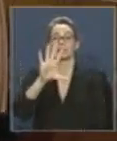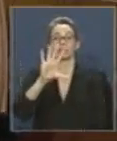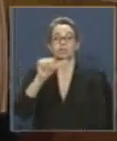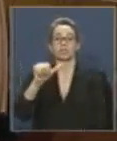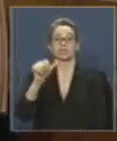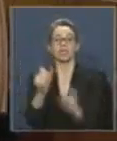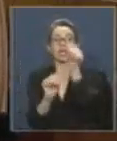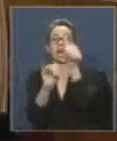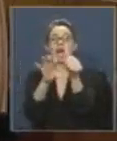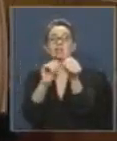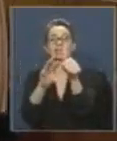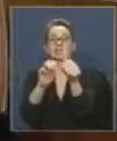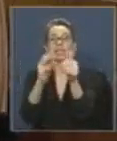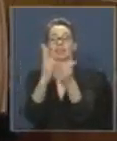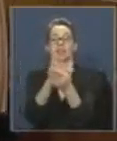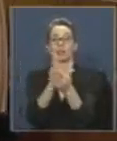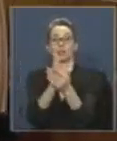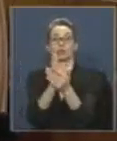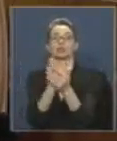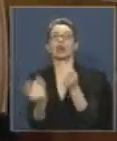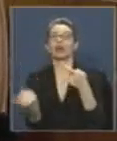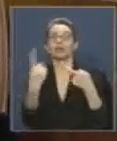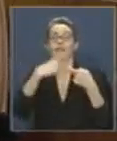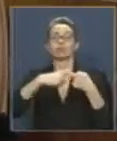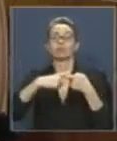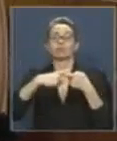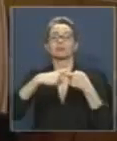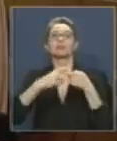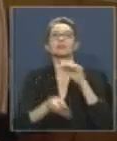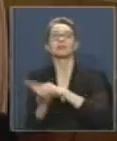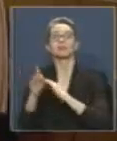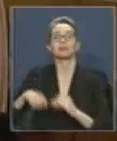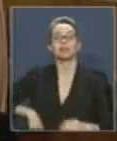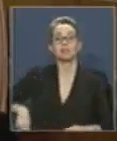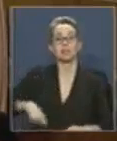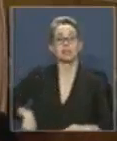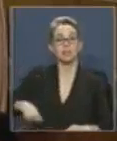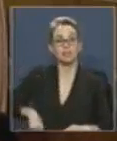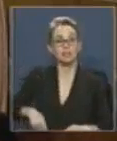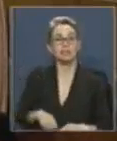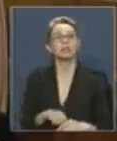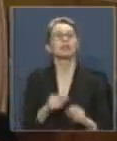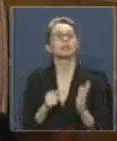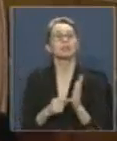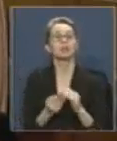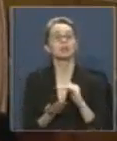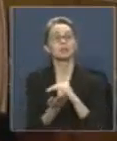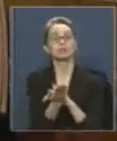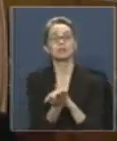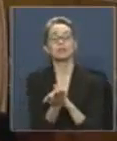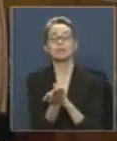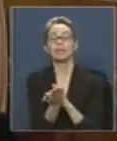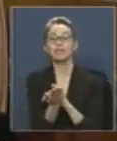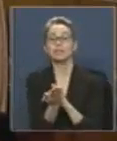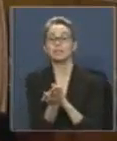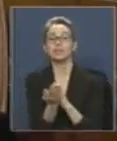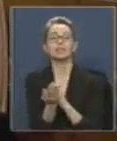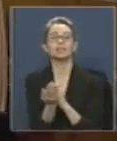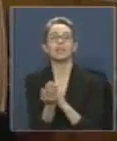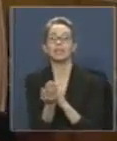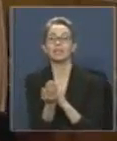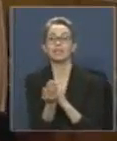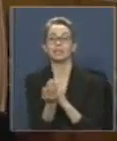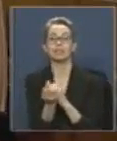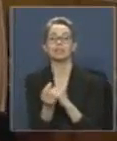2.756 asistentes de la educación que se han acogido al incentivo al retiro postulando como establece la ley. Presidenta, ¿sabe cuánto han recibido el incentivo al